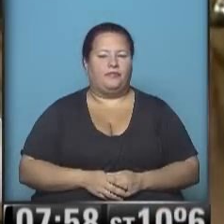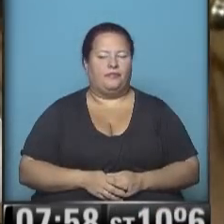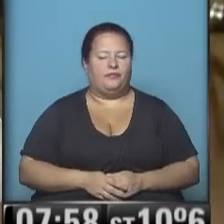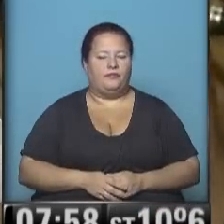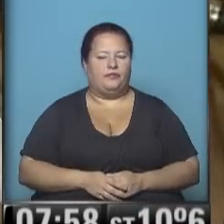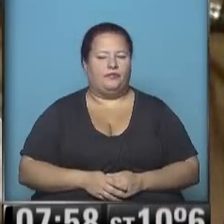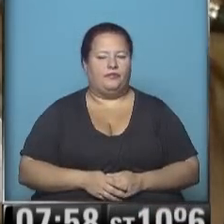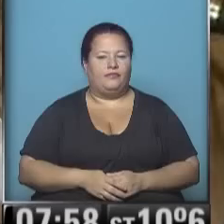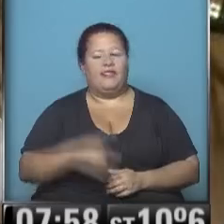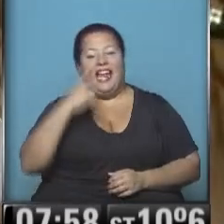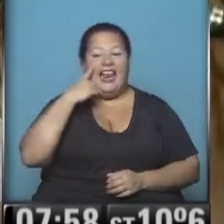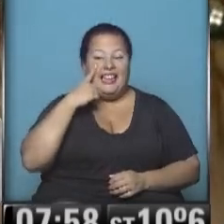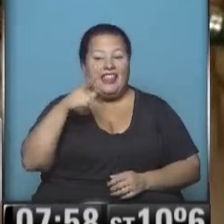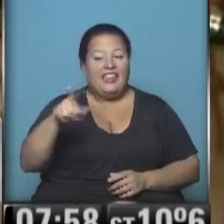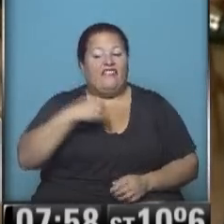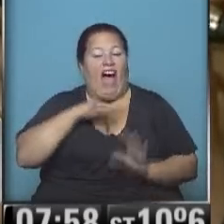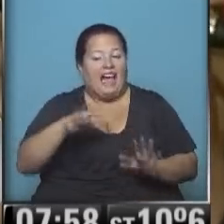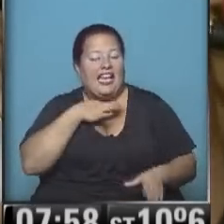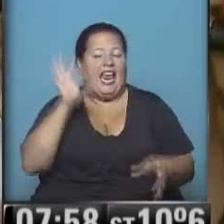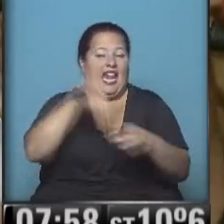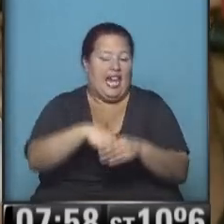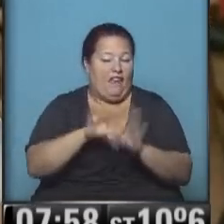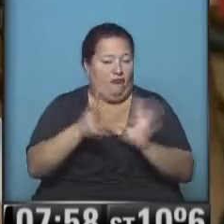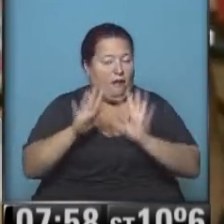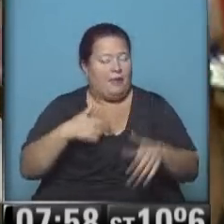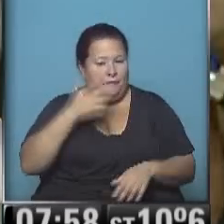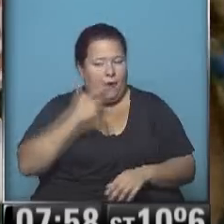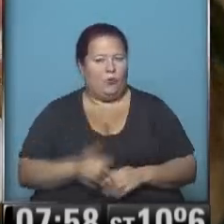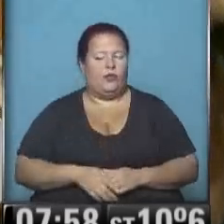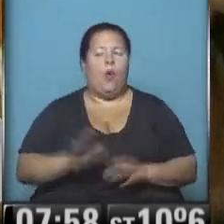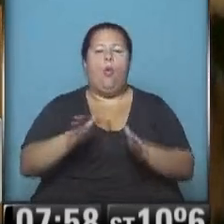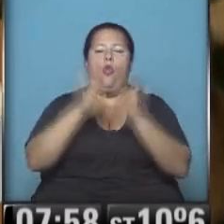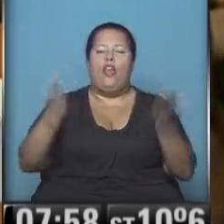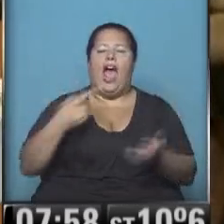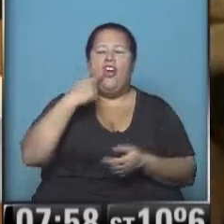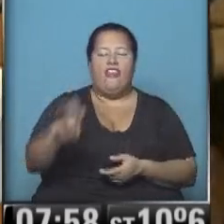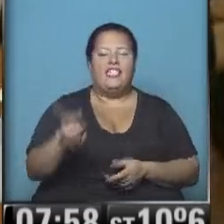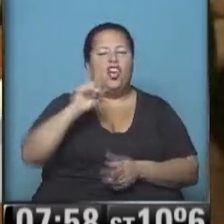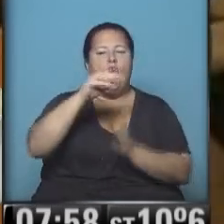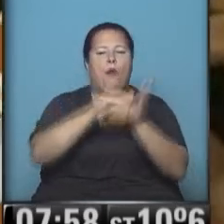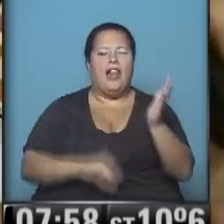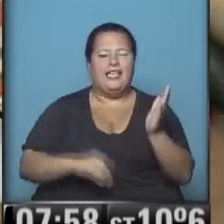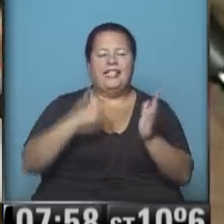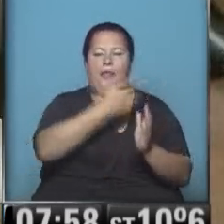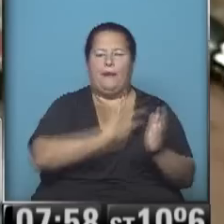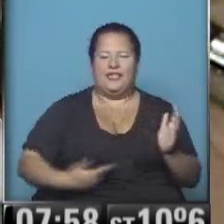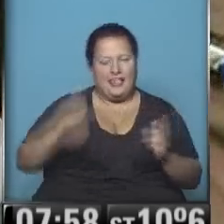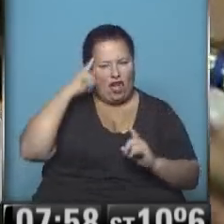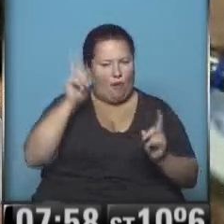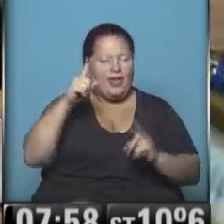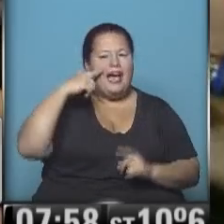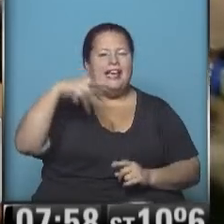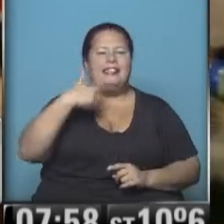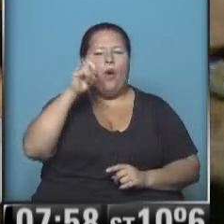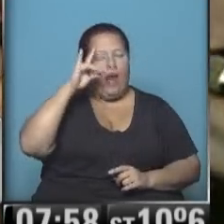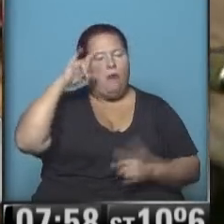que mi intendente tenga esa vocación de participar de esta forma. Hay un matutino que manifiesta que no estaba en la lista de la señora presidenta, Insaurralde, por